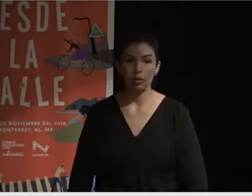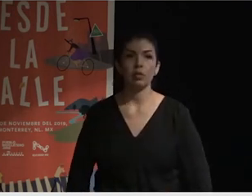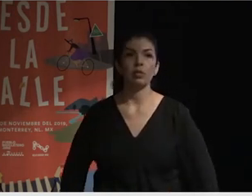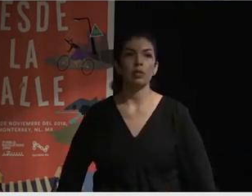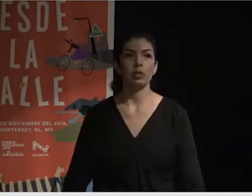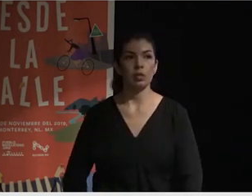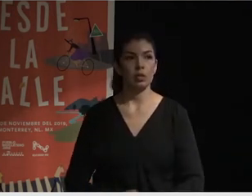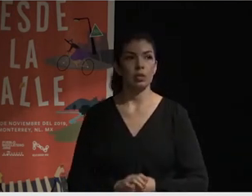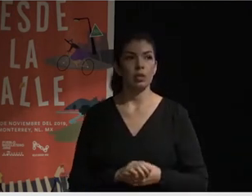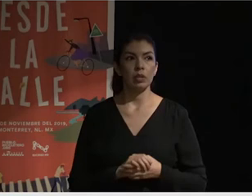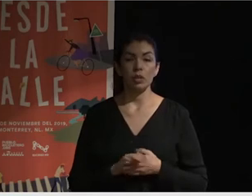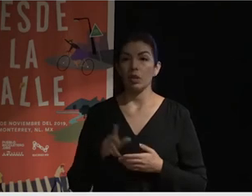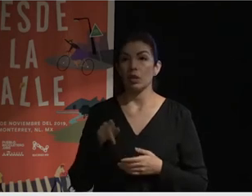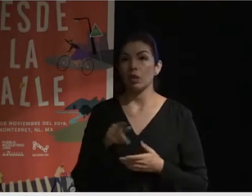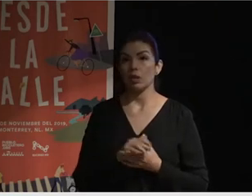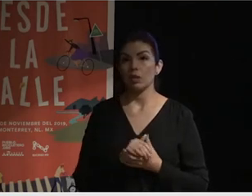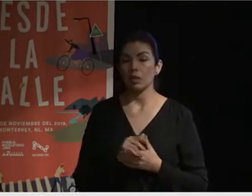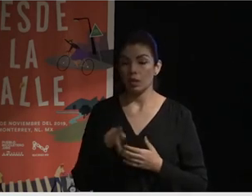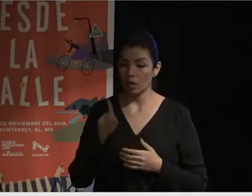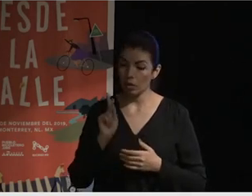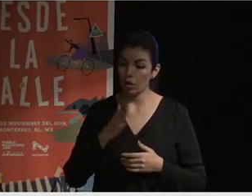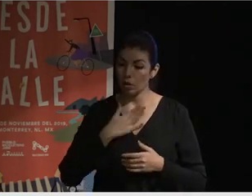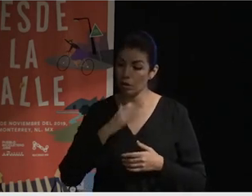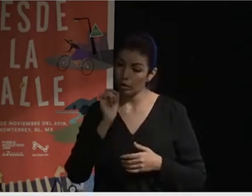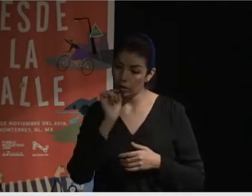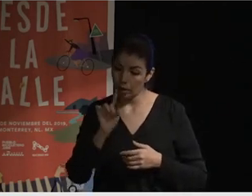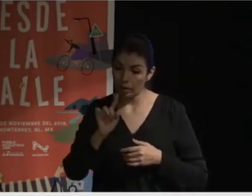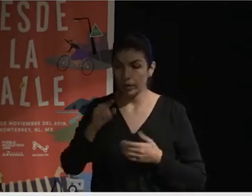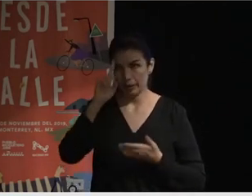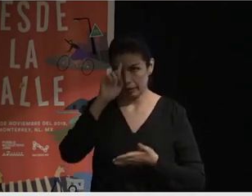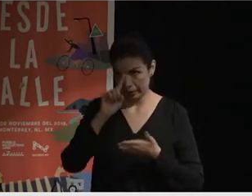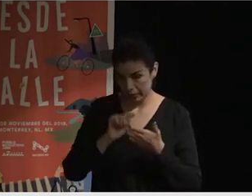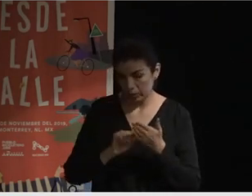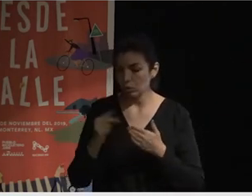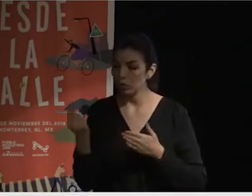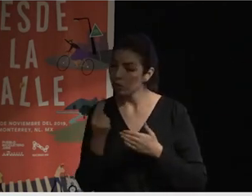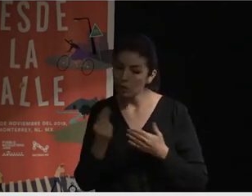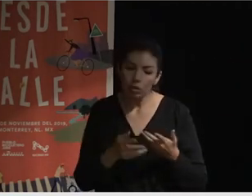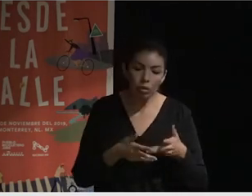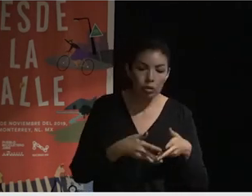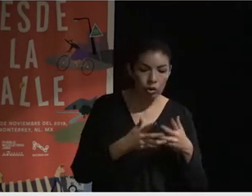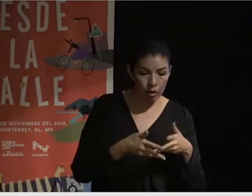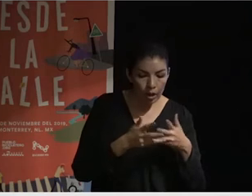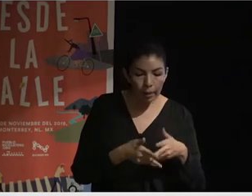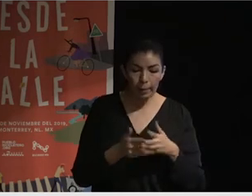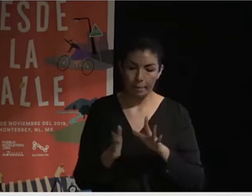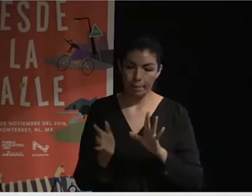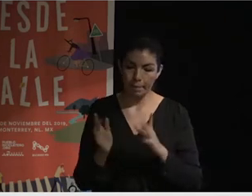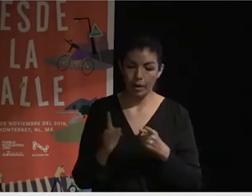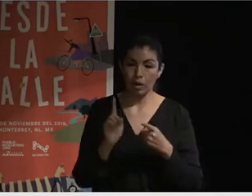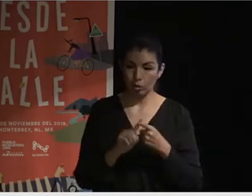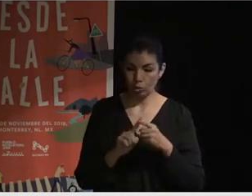es básicamente los tres factores, que es social, ambiental y económico, y con,